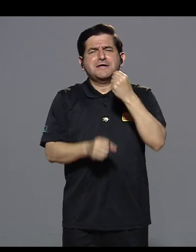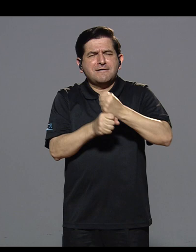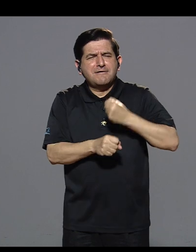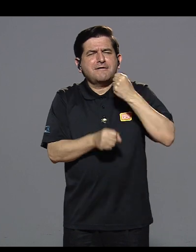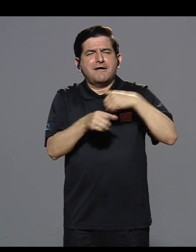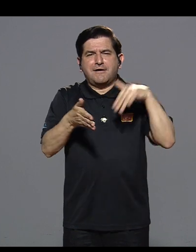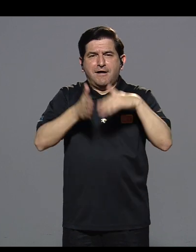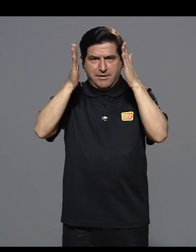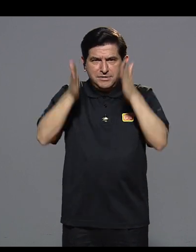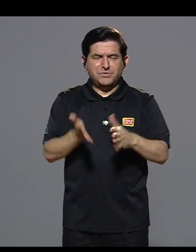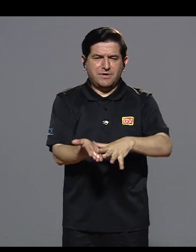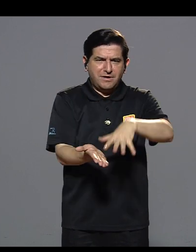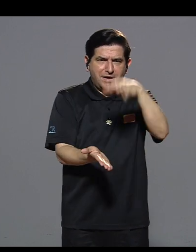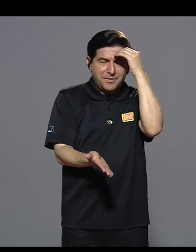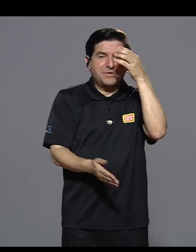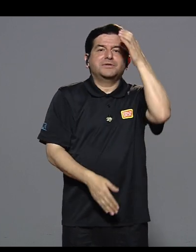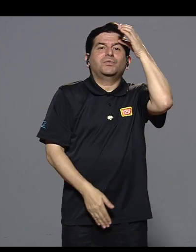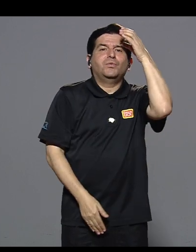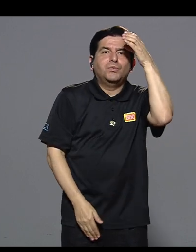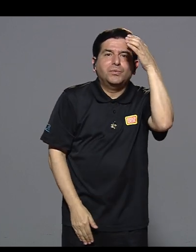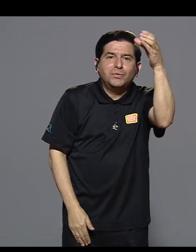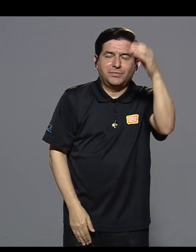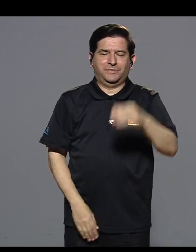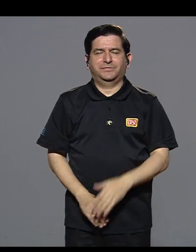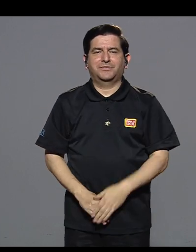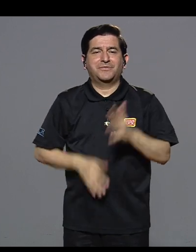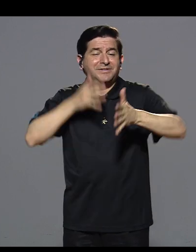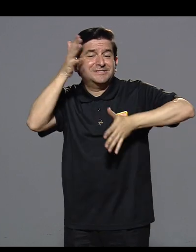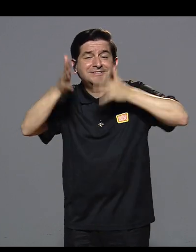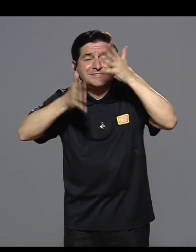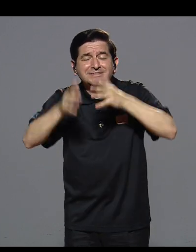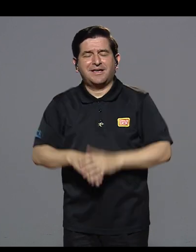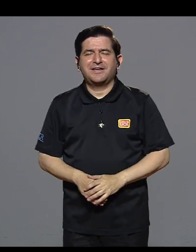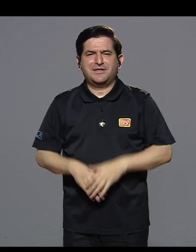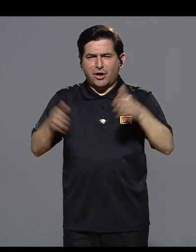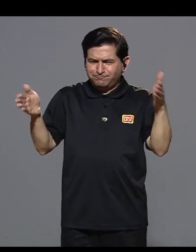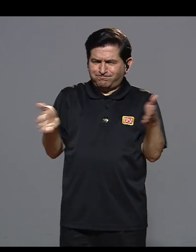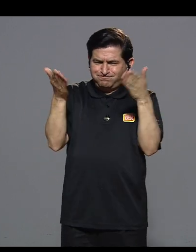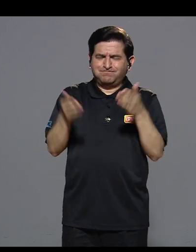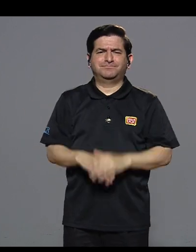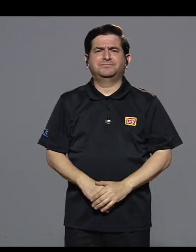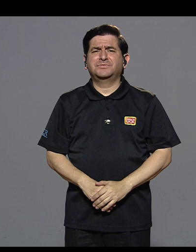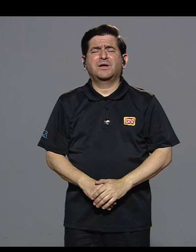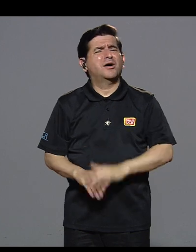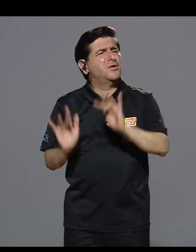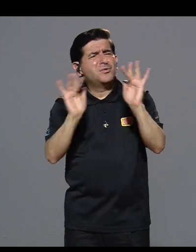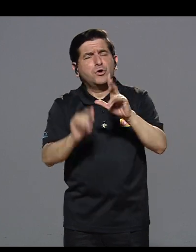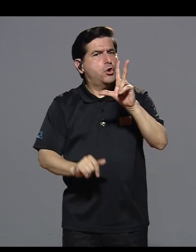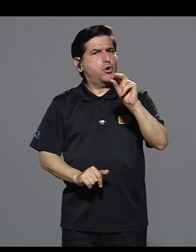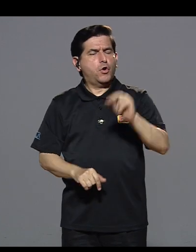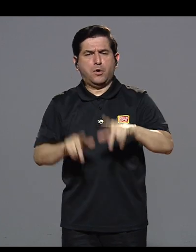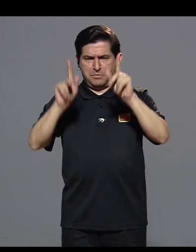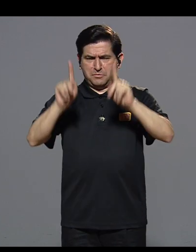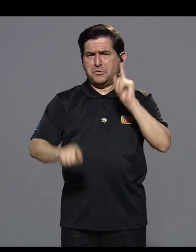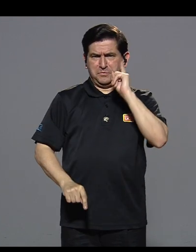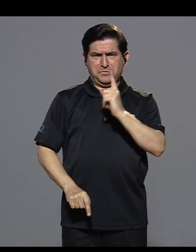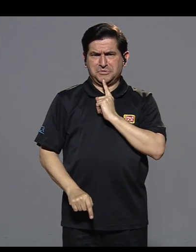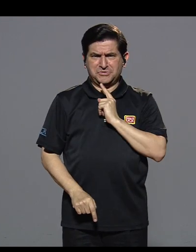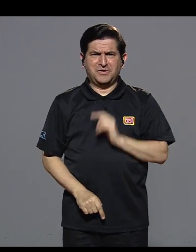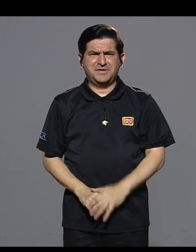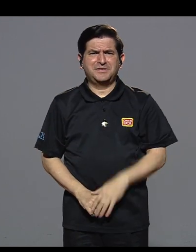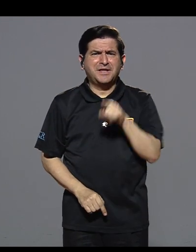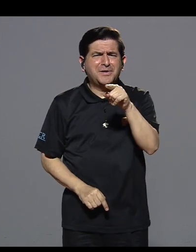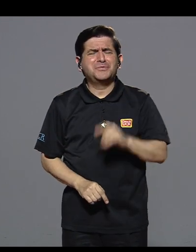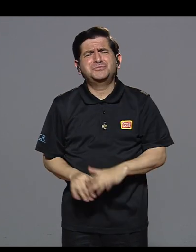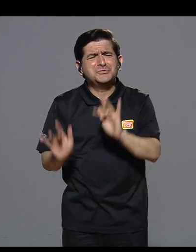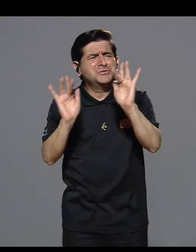se esmera porque sus estudiantes aprendan la cultura, las señas, la proactividad, el no pobrecito. Por ser una persona sorda,